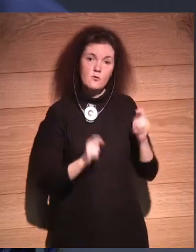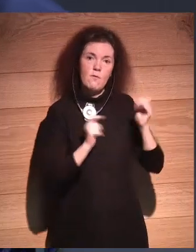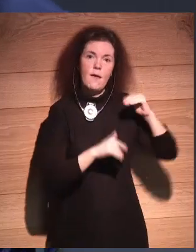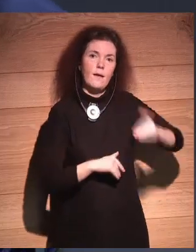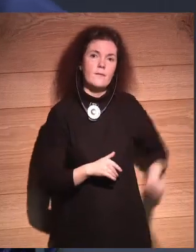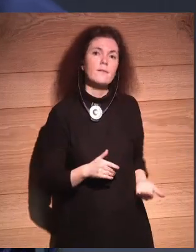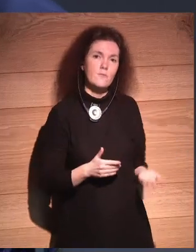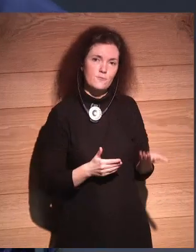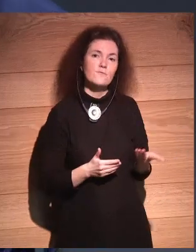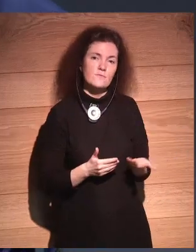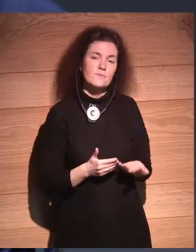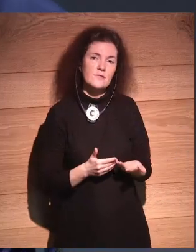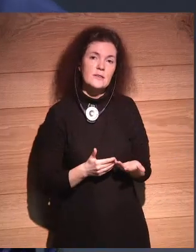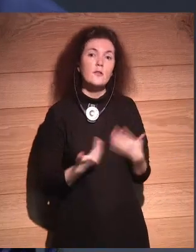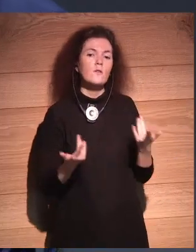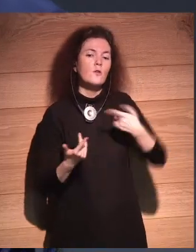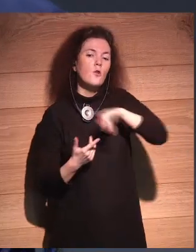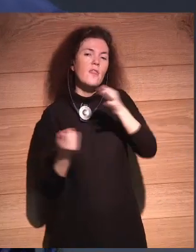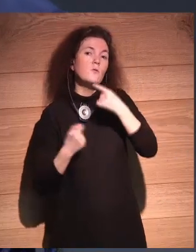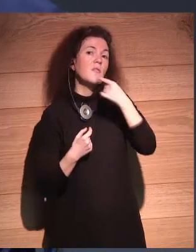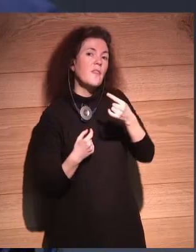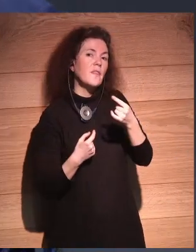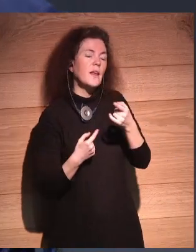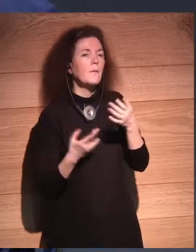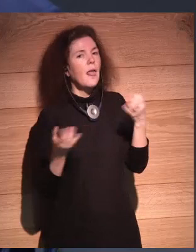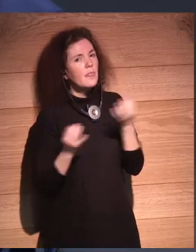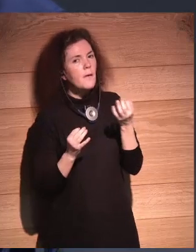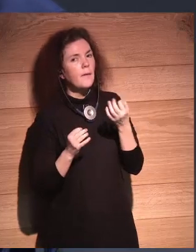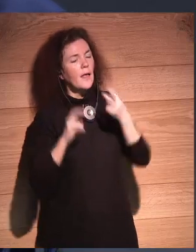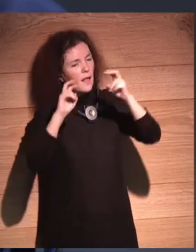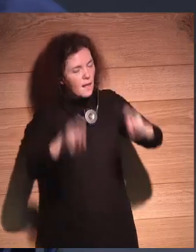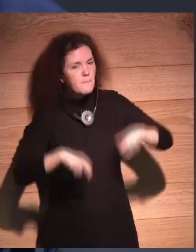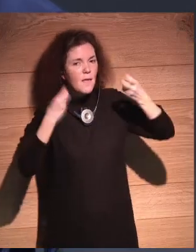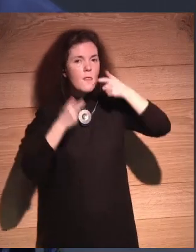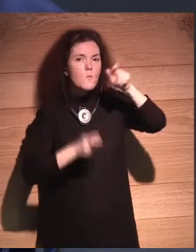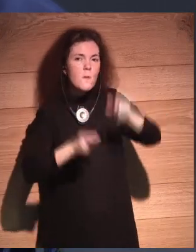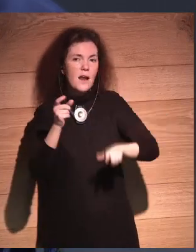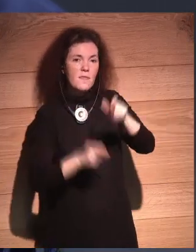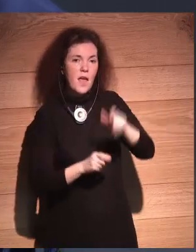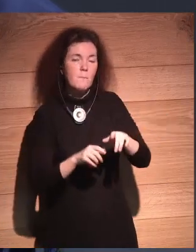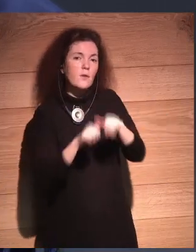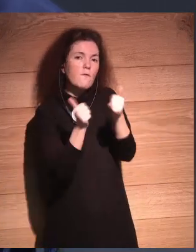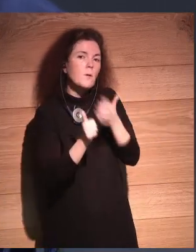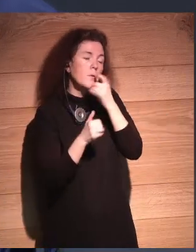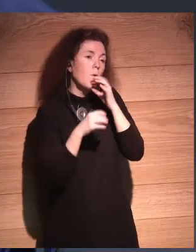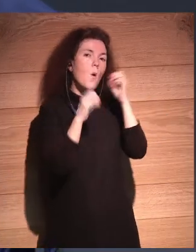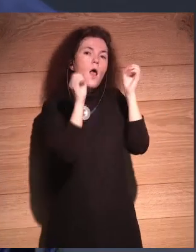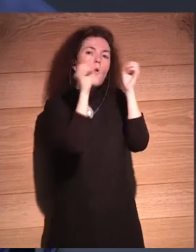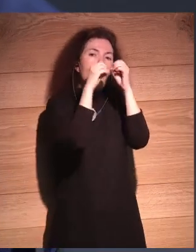ricos. Así que tenemos que decirles, tenéis que rehumanizaros, pero de esta forma. Por ejemplo,